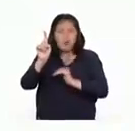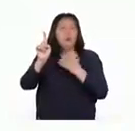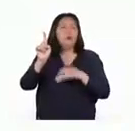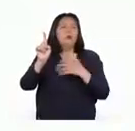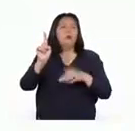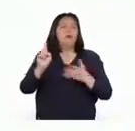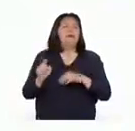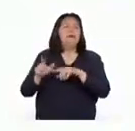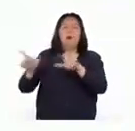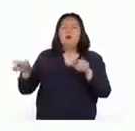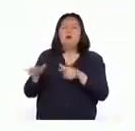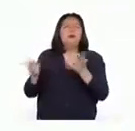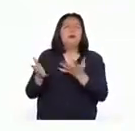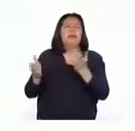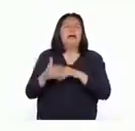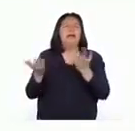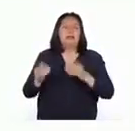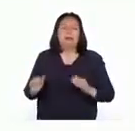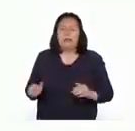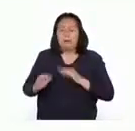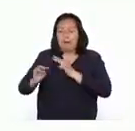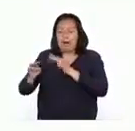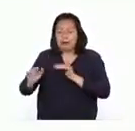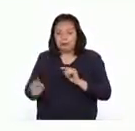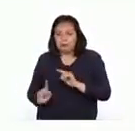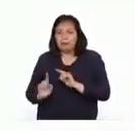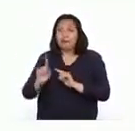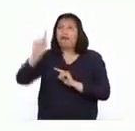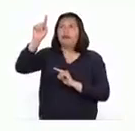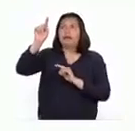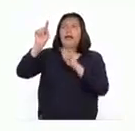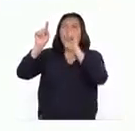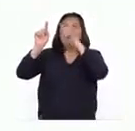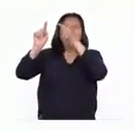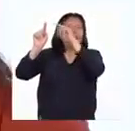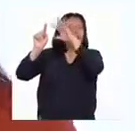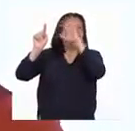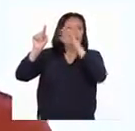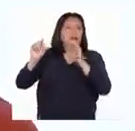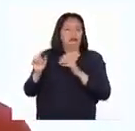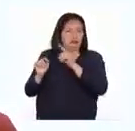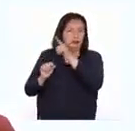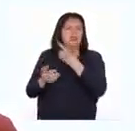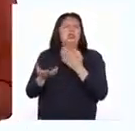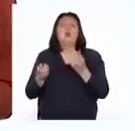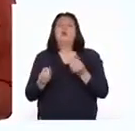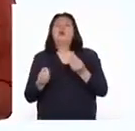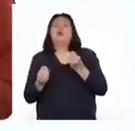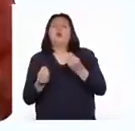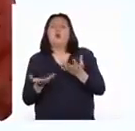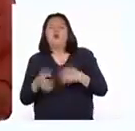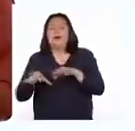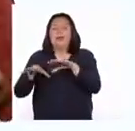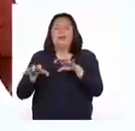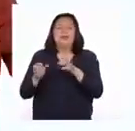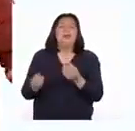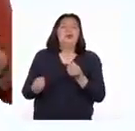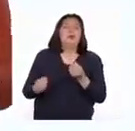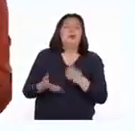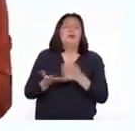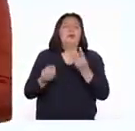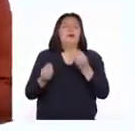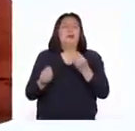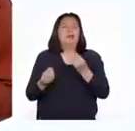ocurre en zonas localizadas por encima de los 2.500 metros de altitud. La manifestación de las heladas ocurre por